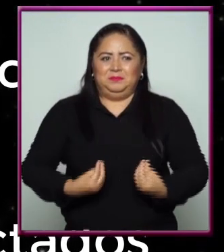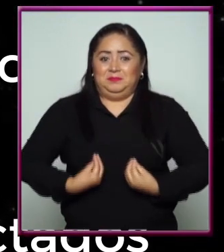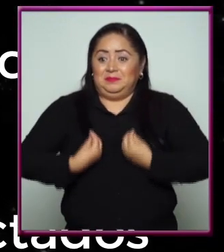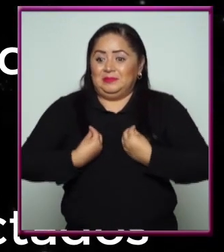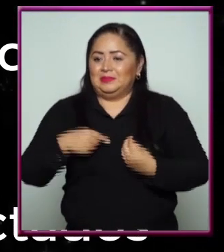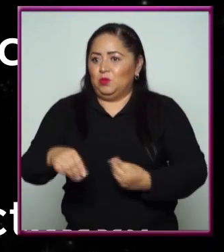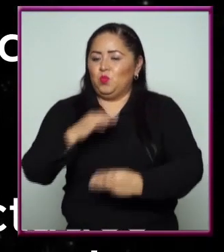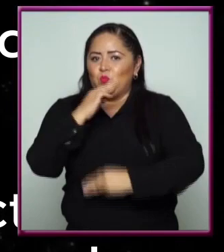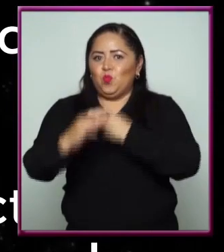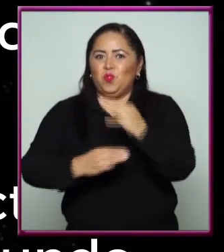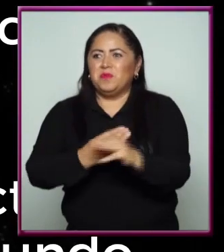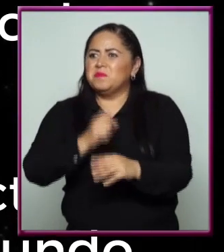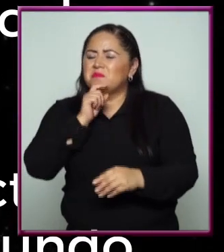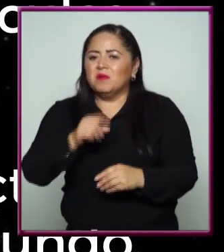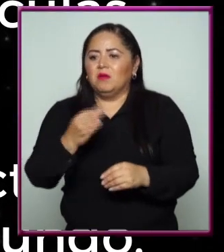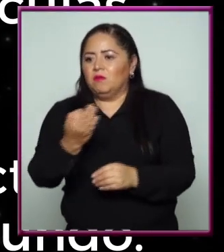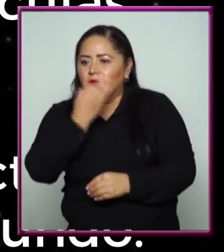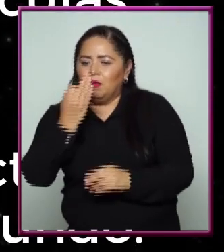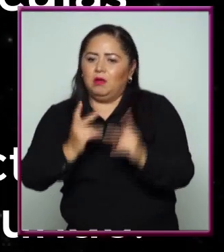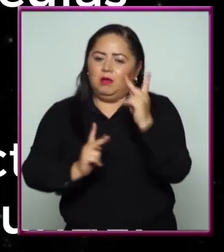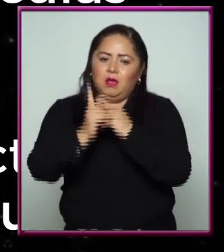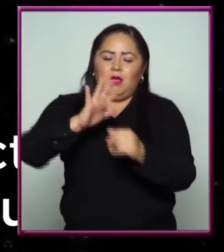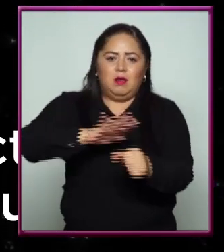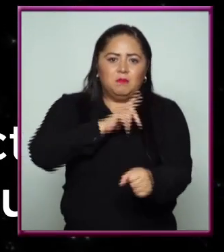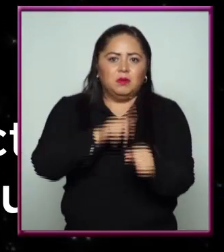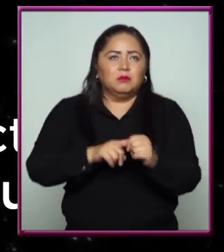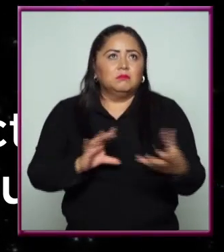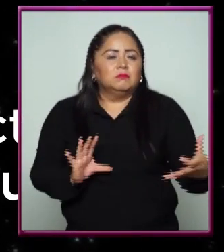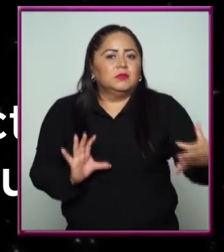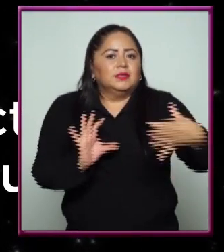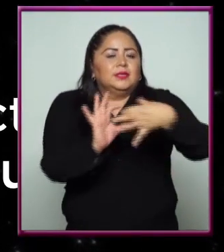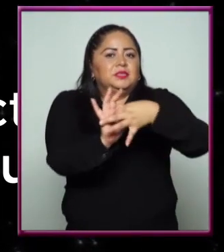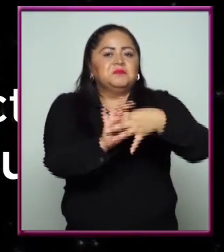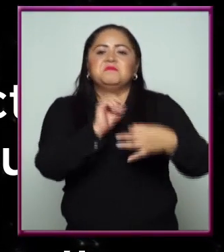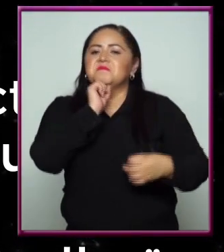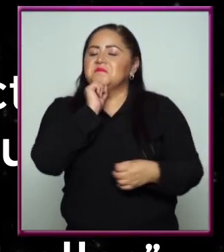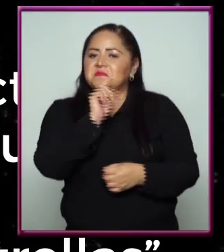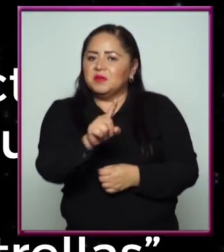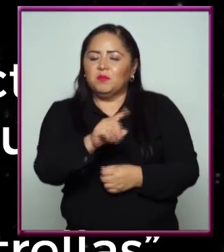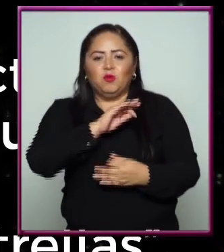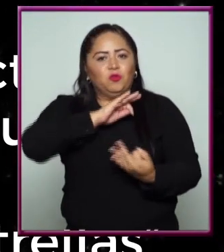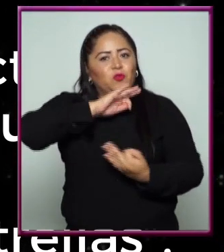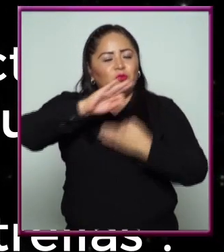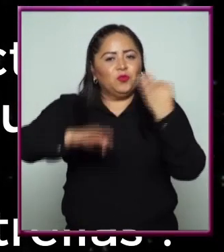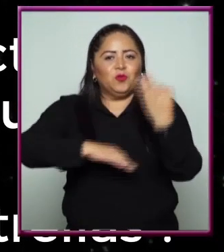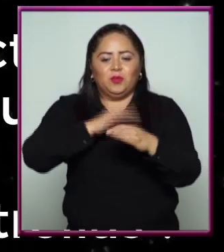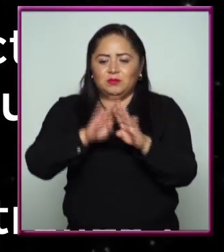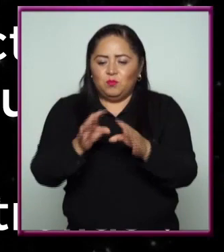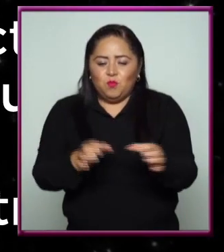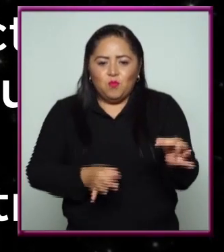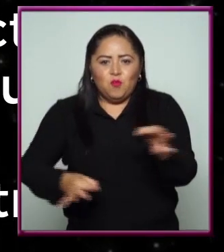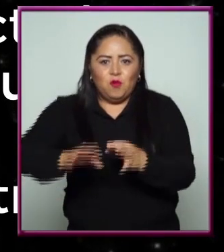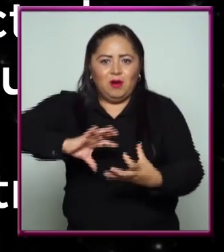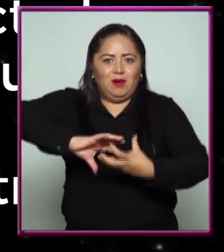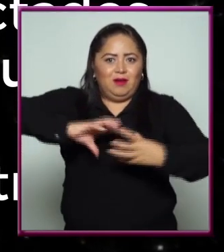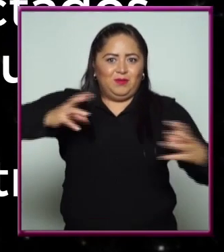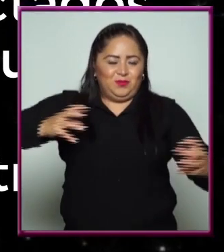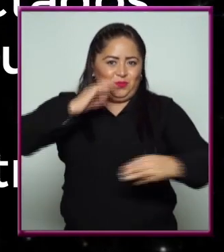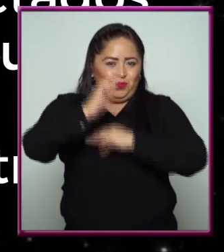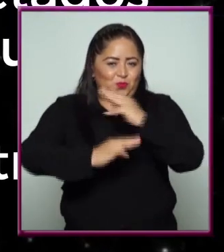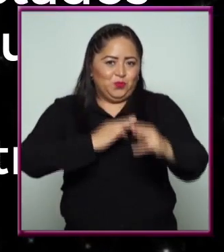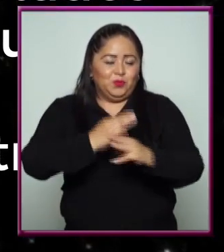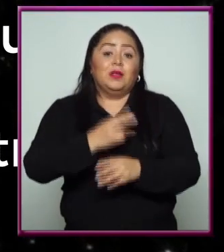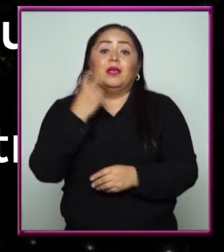cosas vivas de este mundo. Estamos químicamente conectados con todas las moléculas de este mundo.